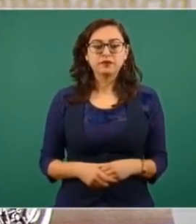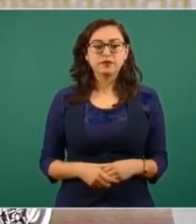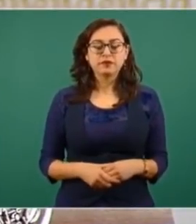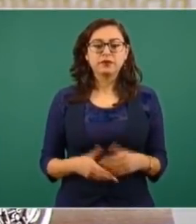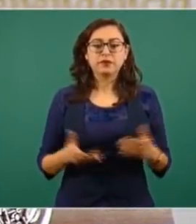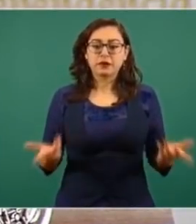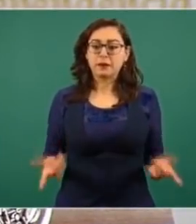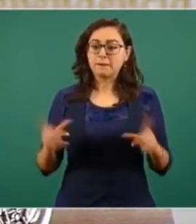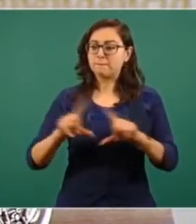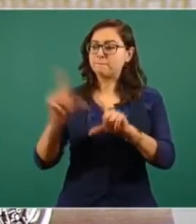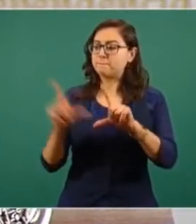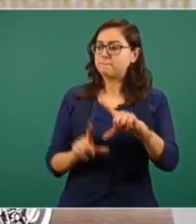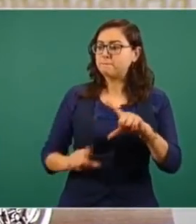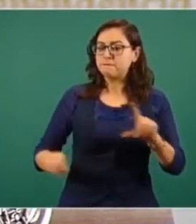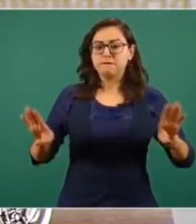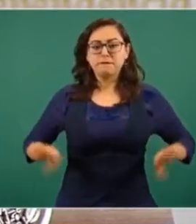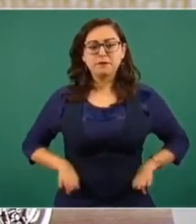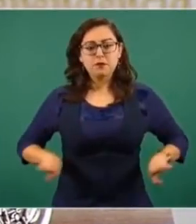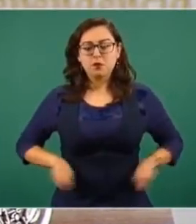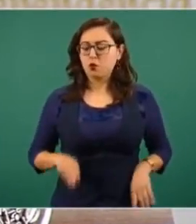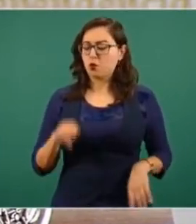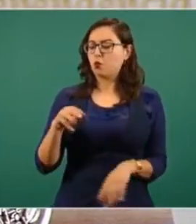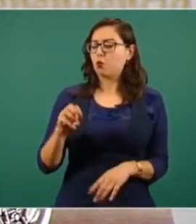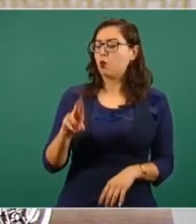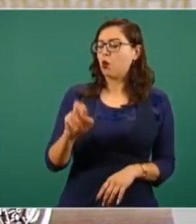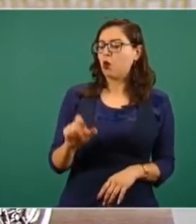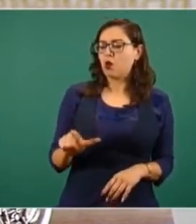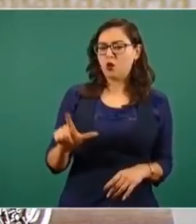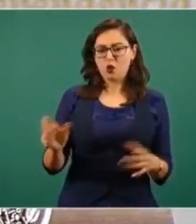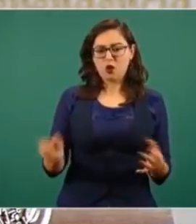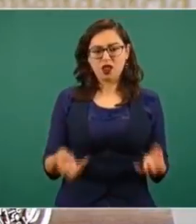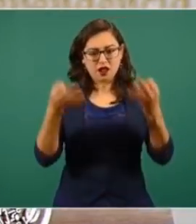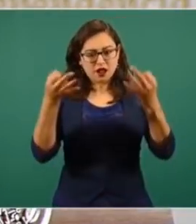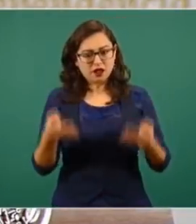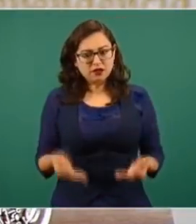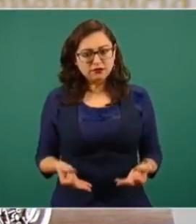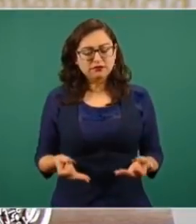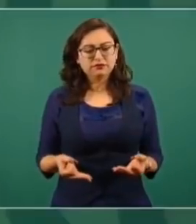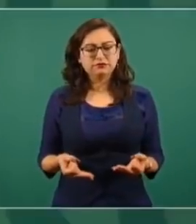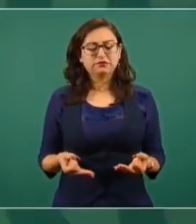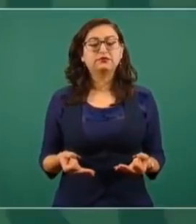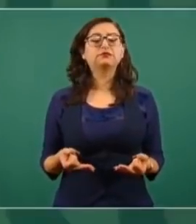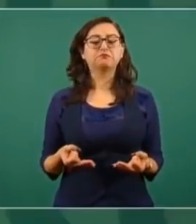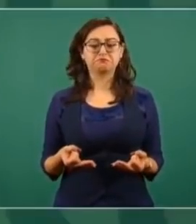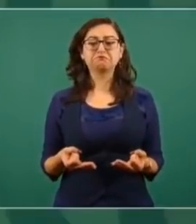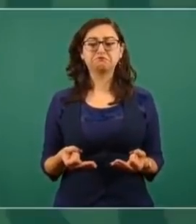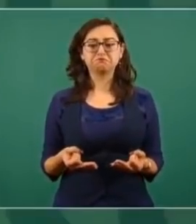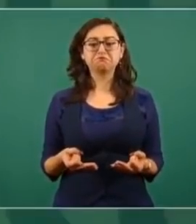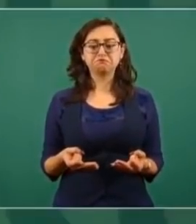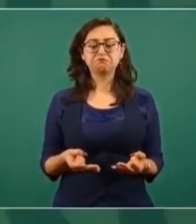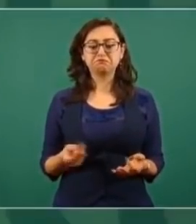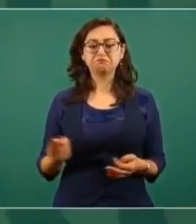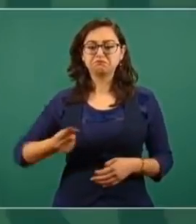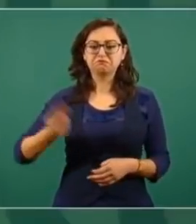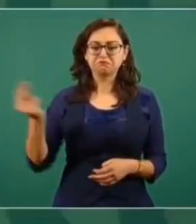moralice nuestro país y podamos vivir